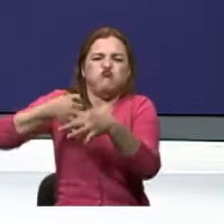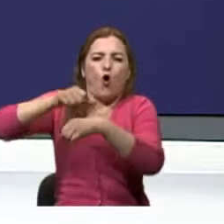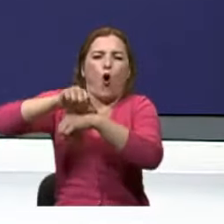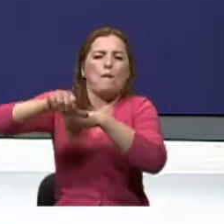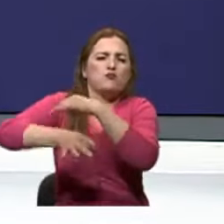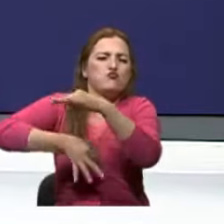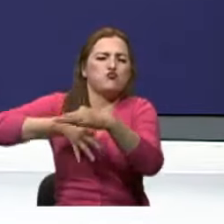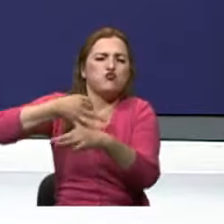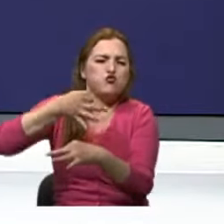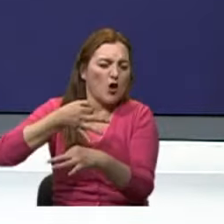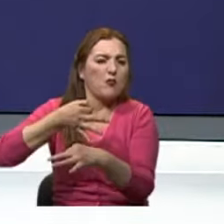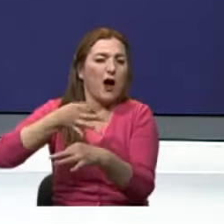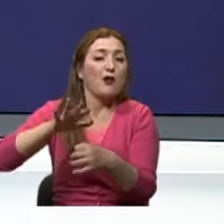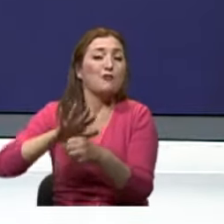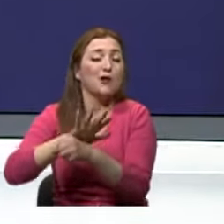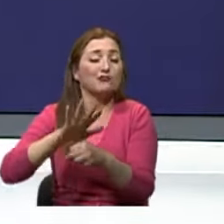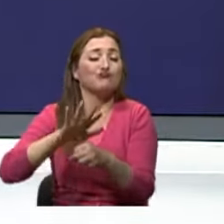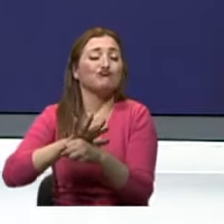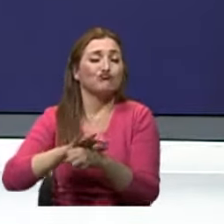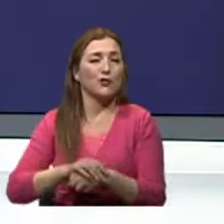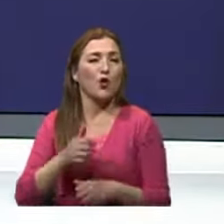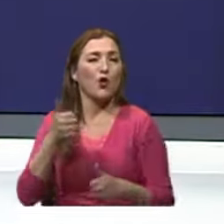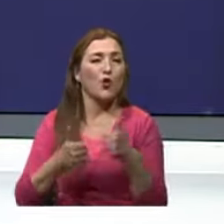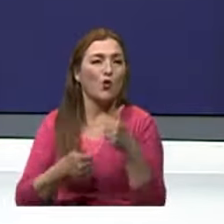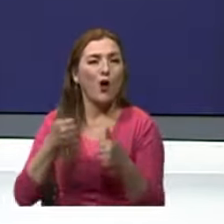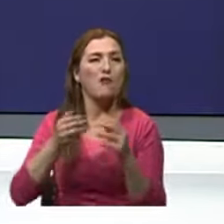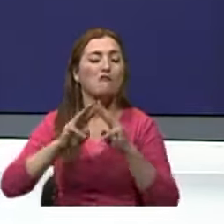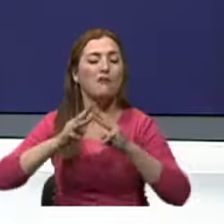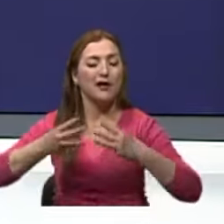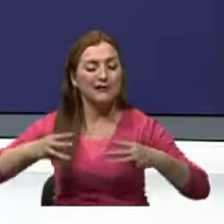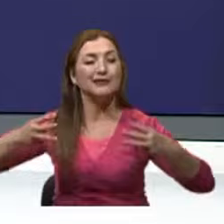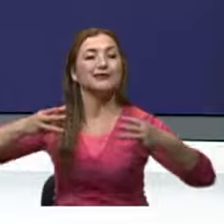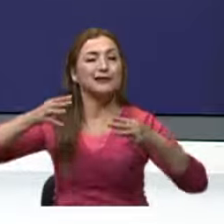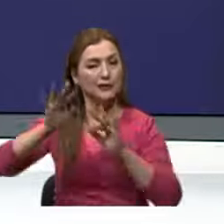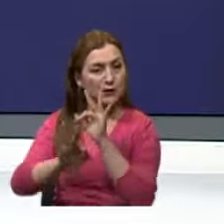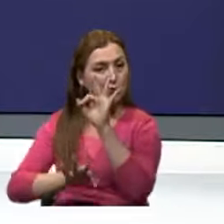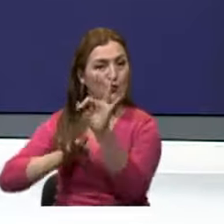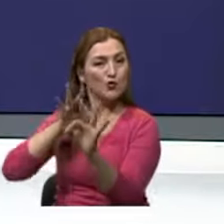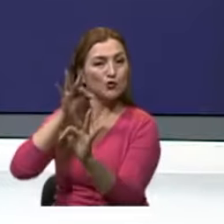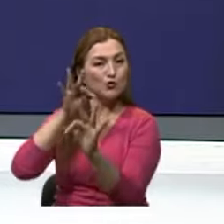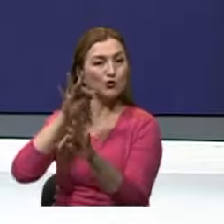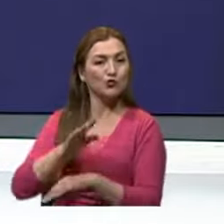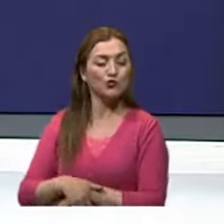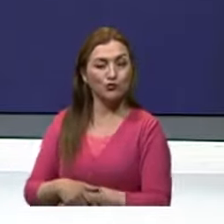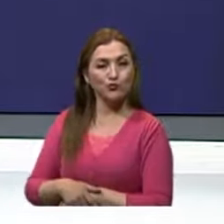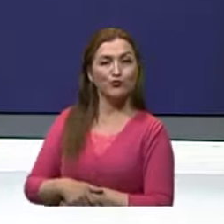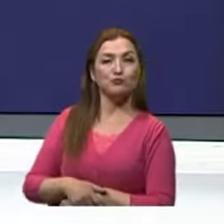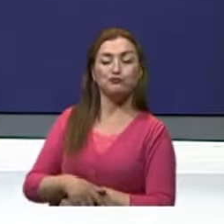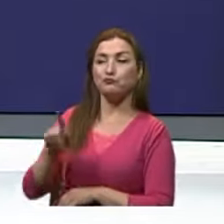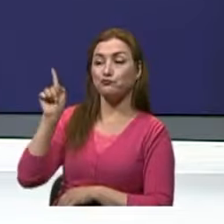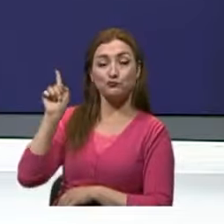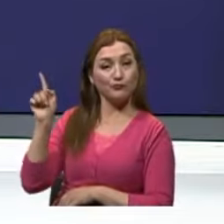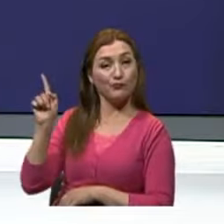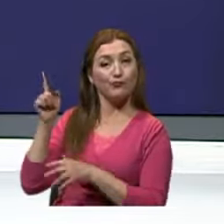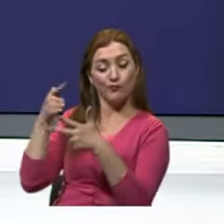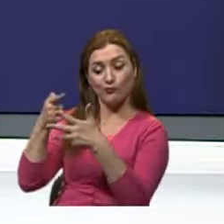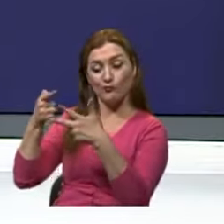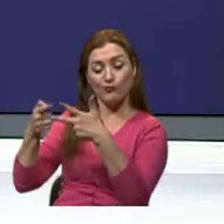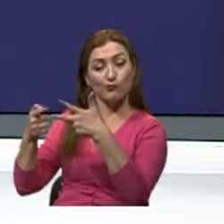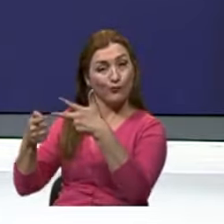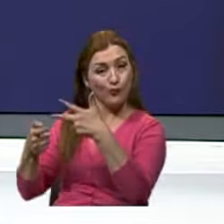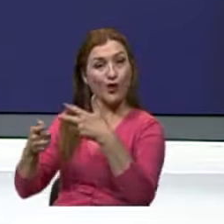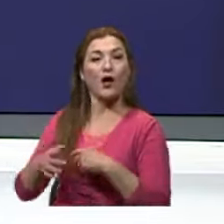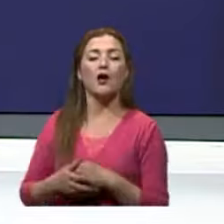fracturan tienen un reemplazo total de cadera que puede reemplazar a la cabeza fracturada del fémur. En otros casos es importante